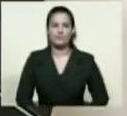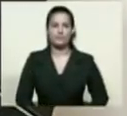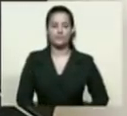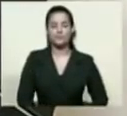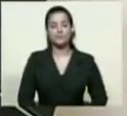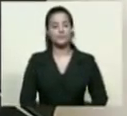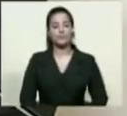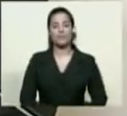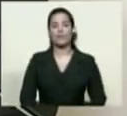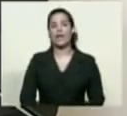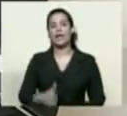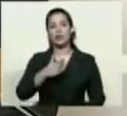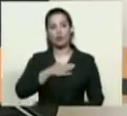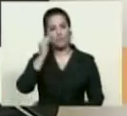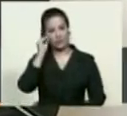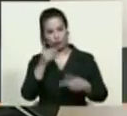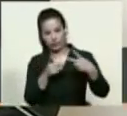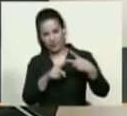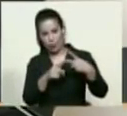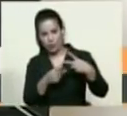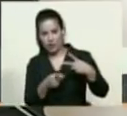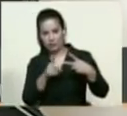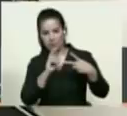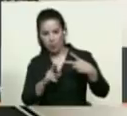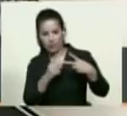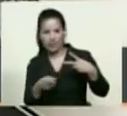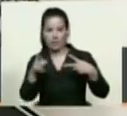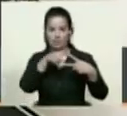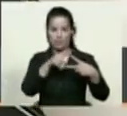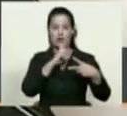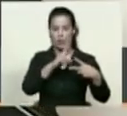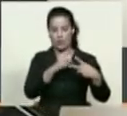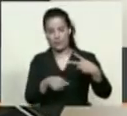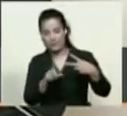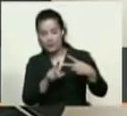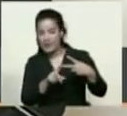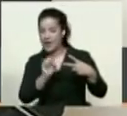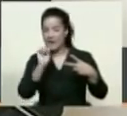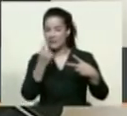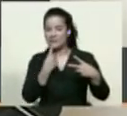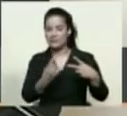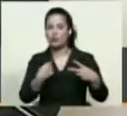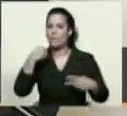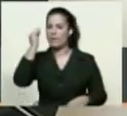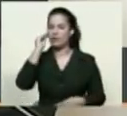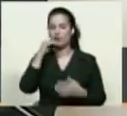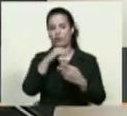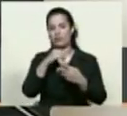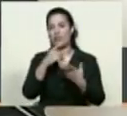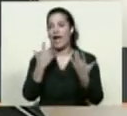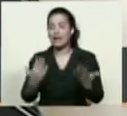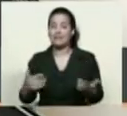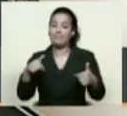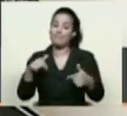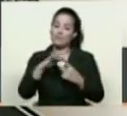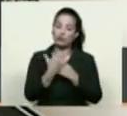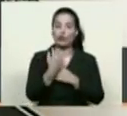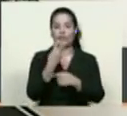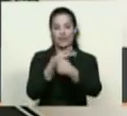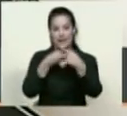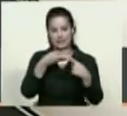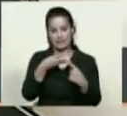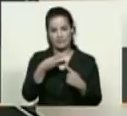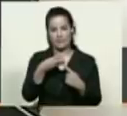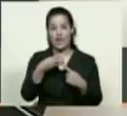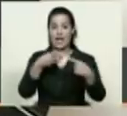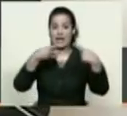creo que podría empezar por su última pregunta, si me lo permite, Marco. Yo creo que es un caso triple. Por un lado,